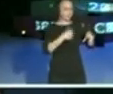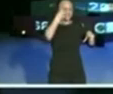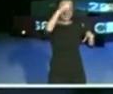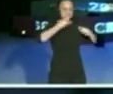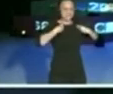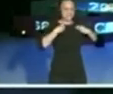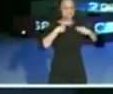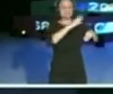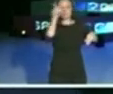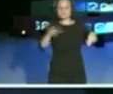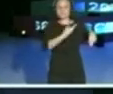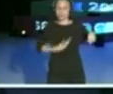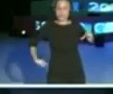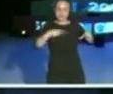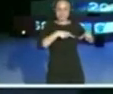pisadas.